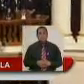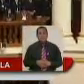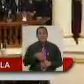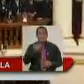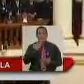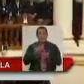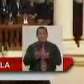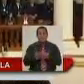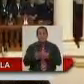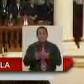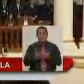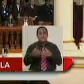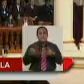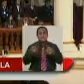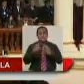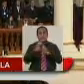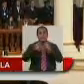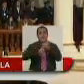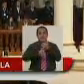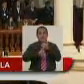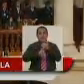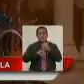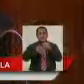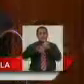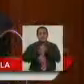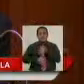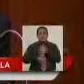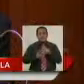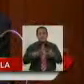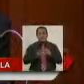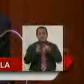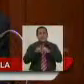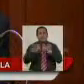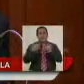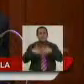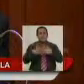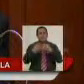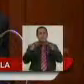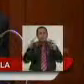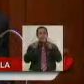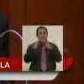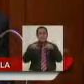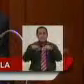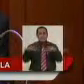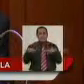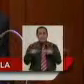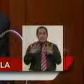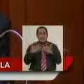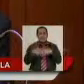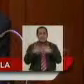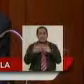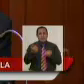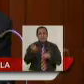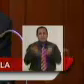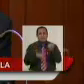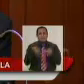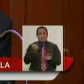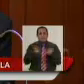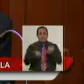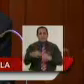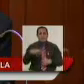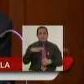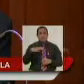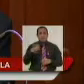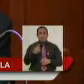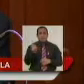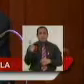Gracias al gasoducto surperuano, industrias, hogares, centrales térmicas y transporte público y privado del sur